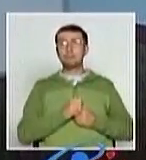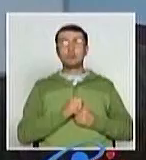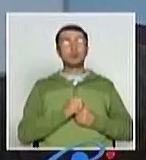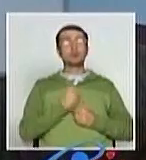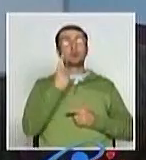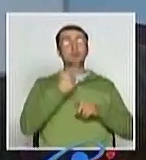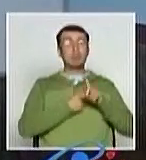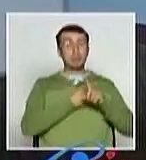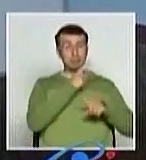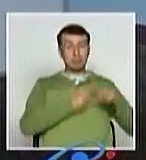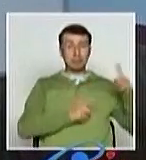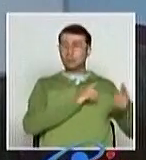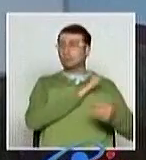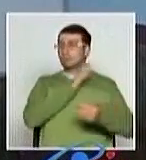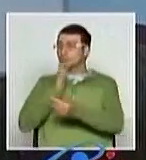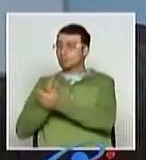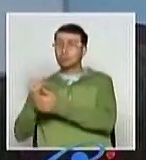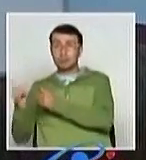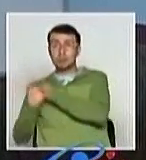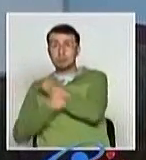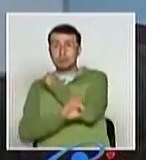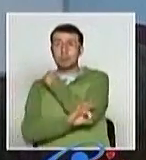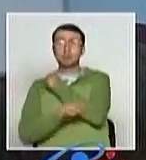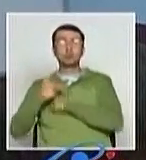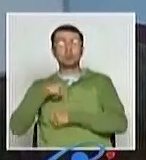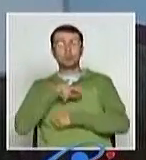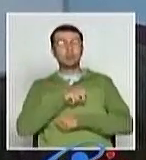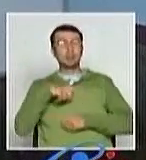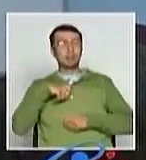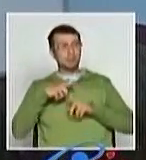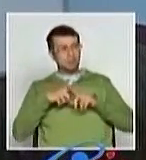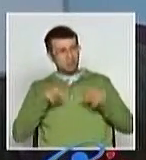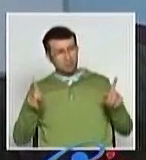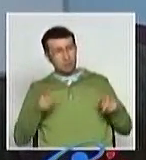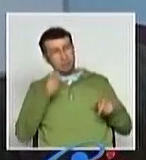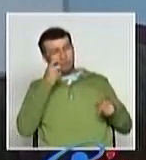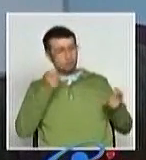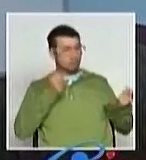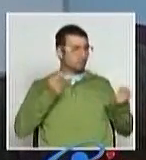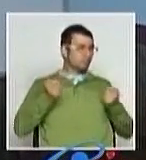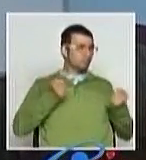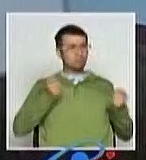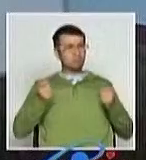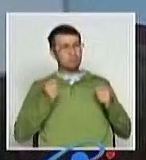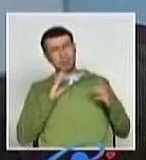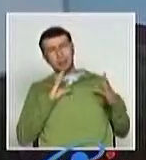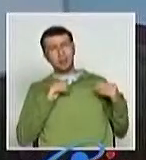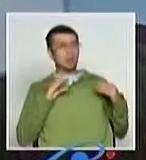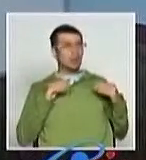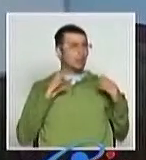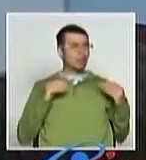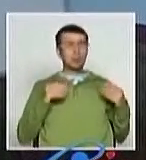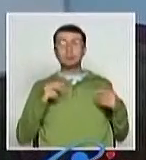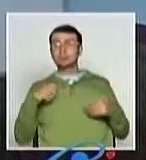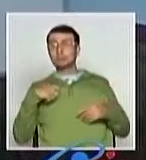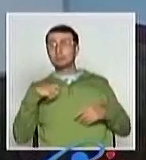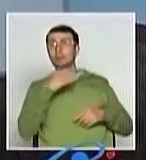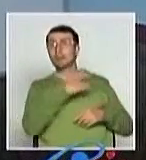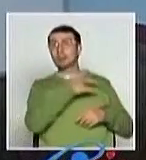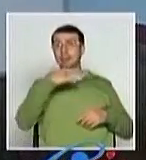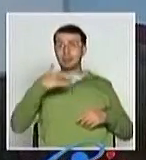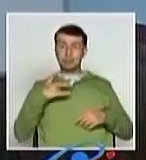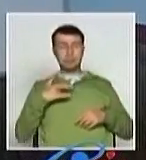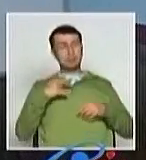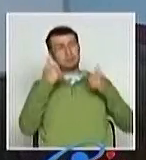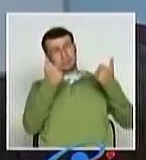médico nosotros tenemos una manera diferente de hacer lo que se llama Las n mesas porque nosotros manejamos la terapia del bienestar donde